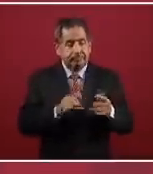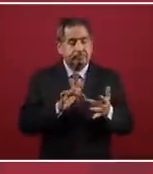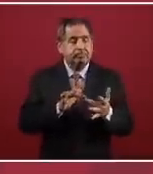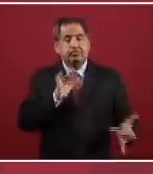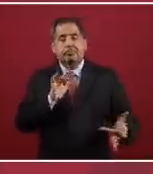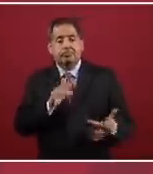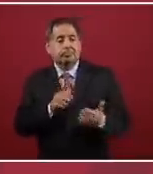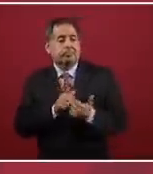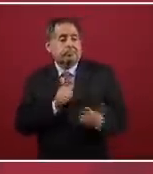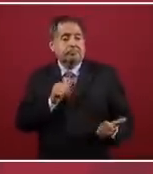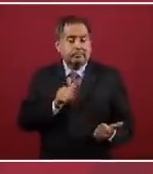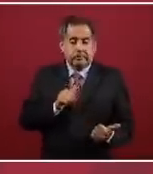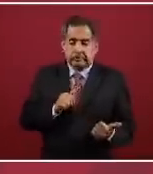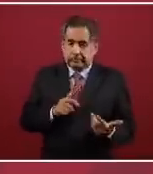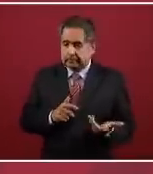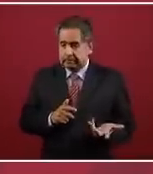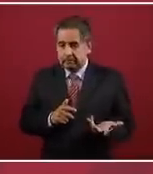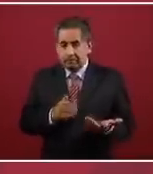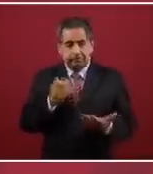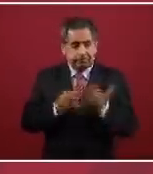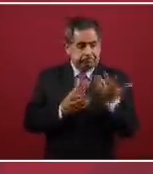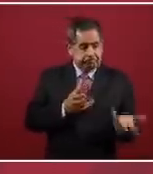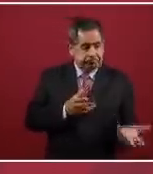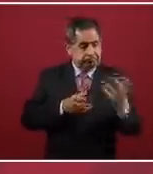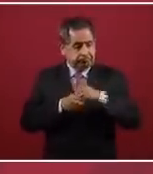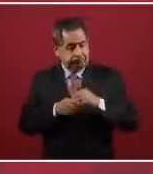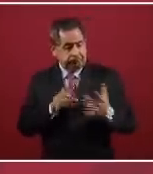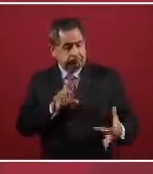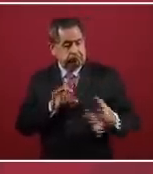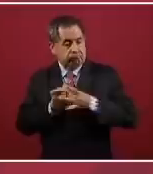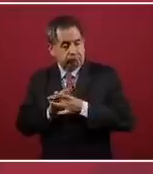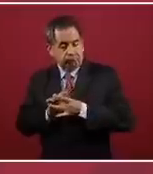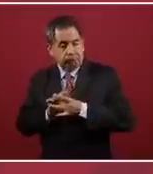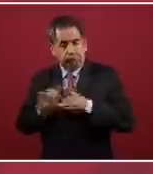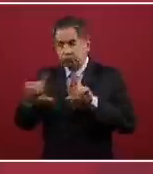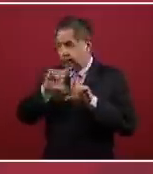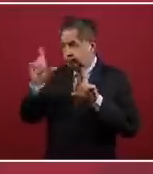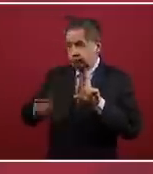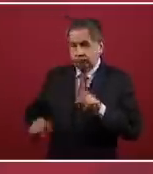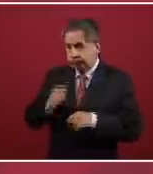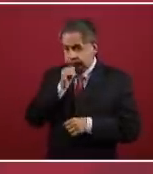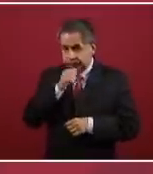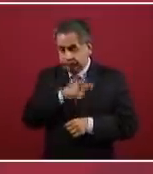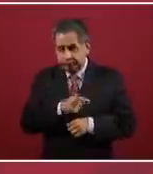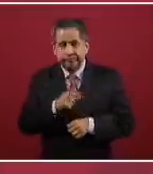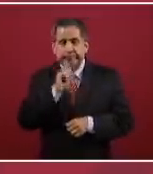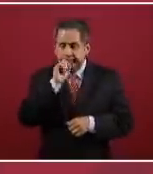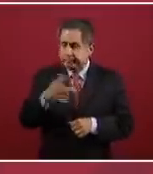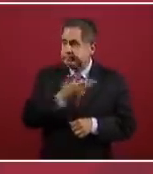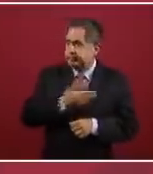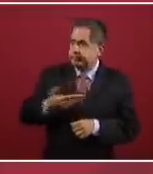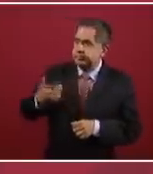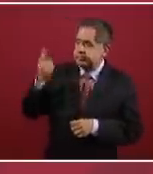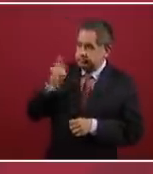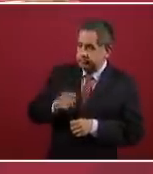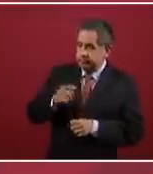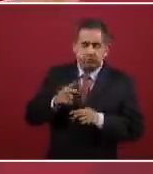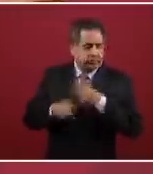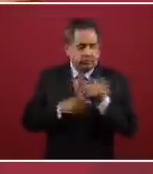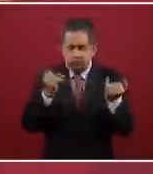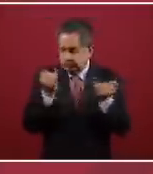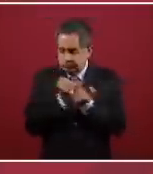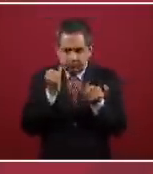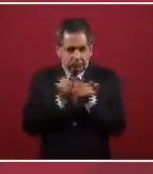un sistema que no está integrado al sistema nacional. También ahí el presidente nos dio instrucciones de hacer lo mismo